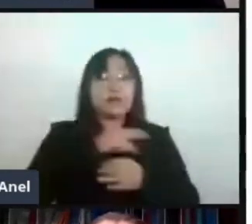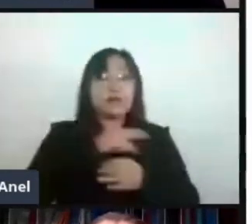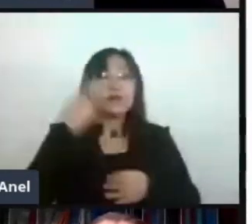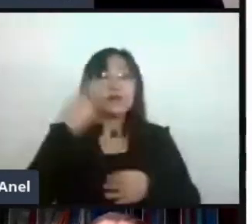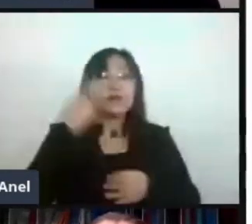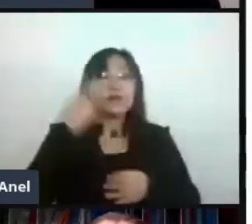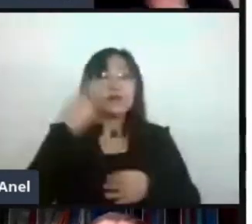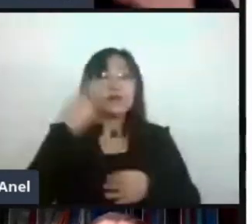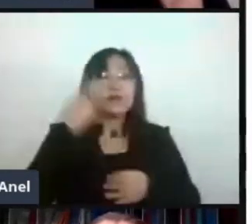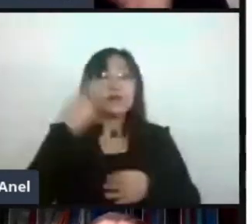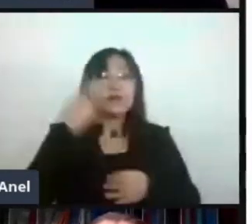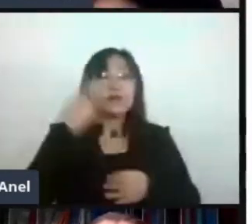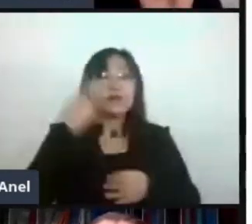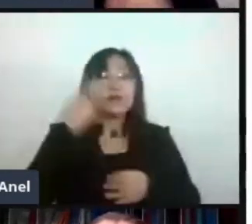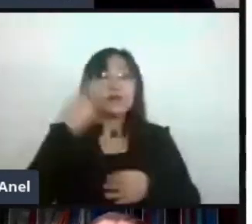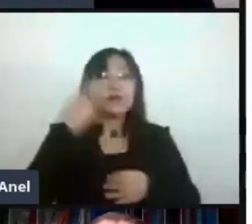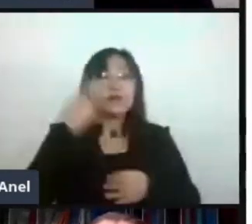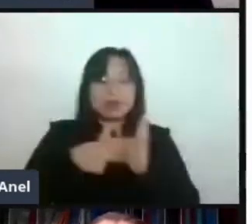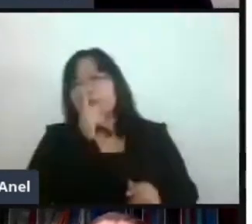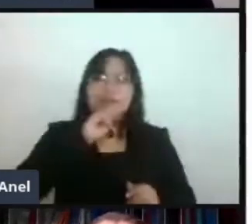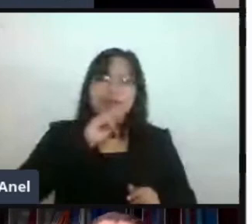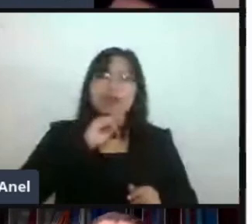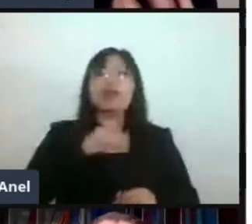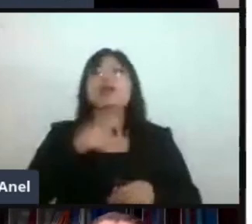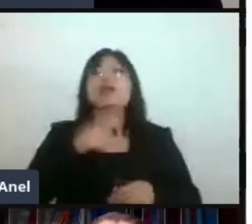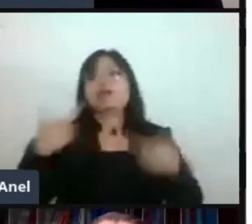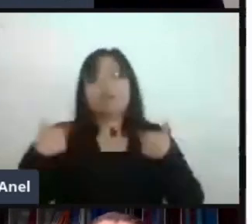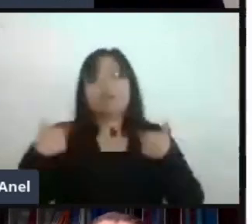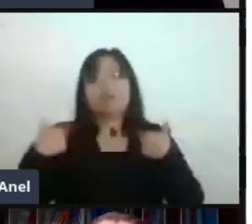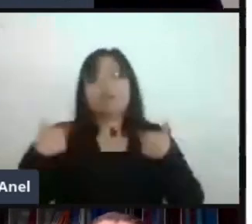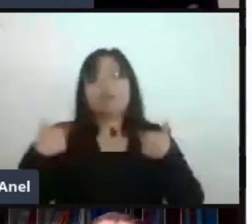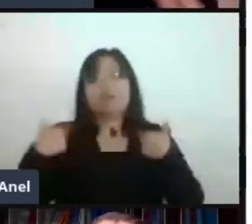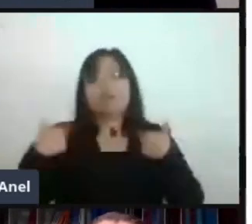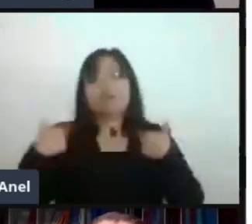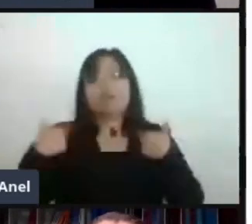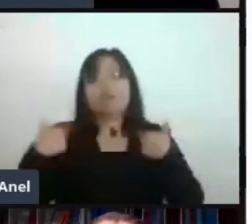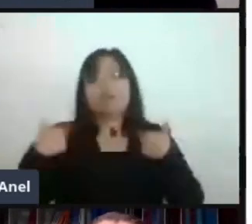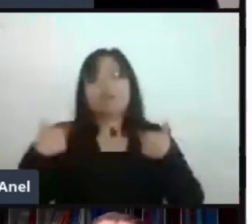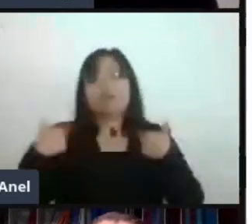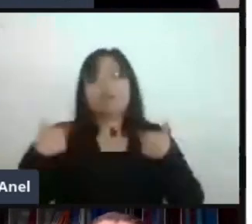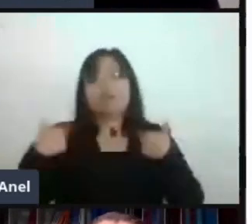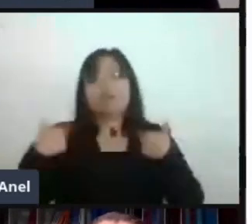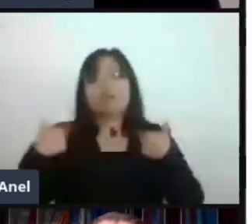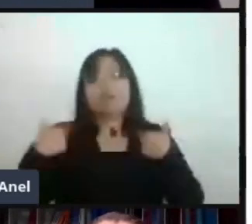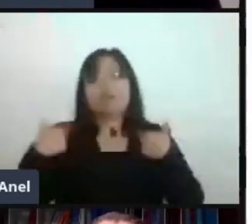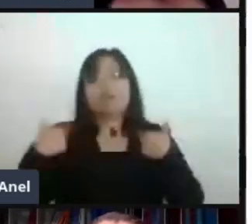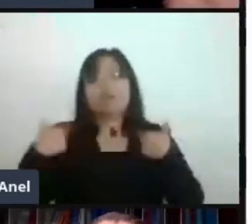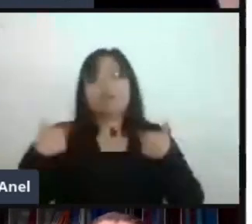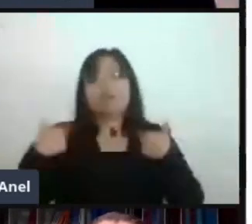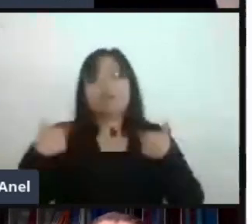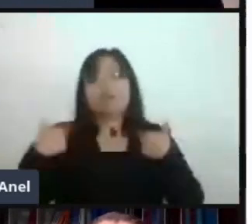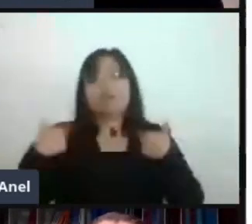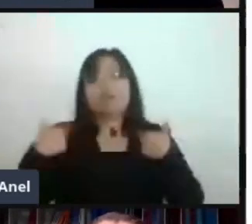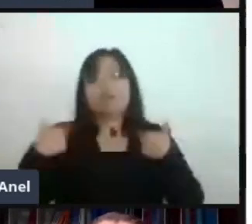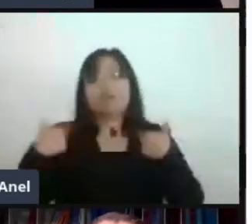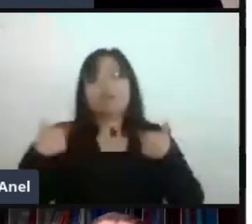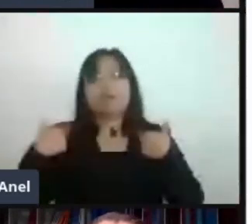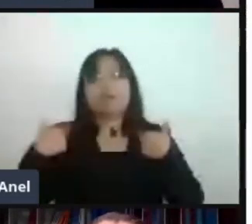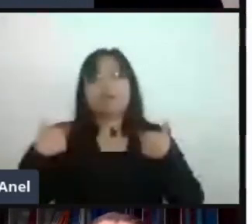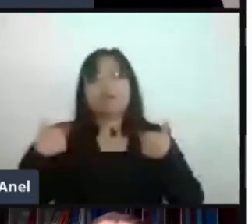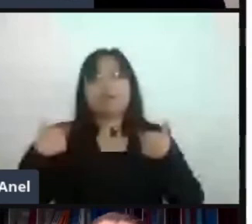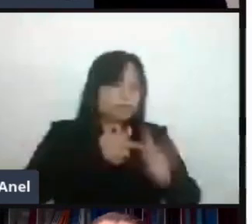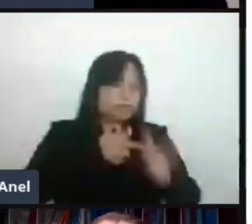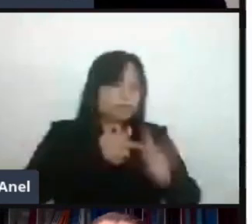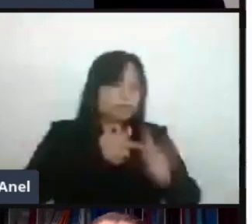las escuelas. Les damos herramientas, tips de lo que necesitan los estudiantes para seguir aprendiendo. Así que pues los invitamos que